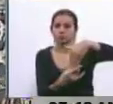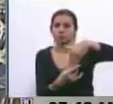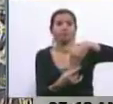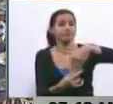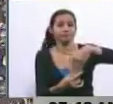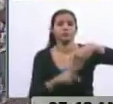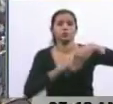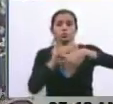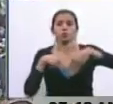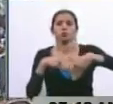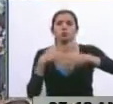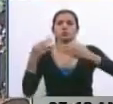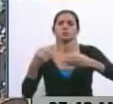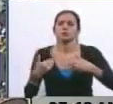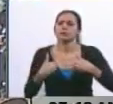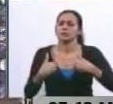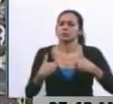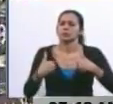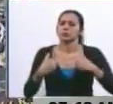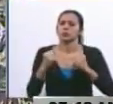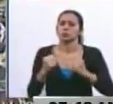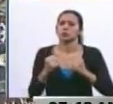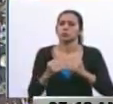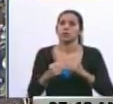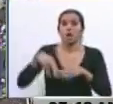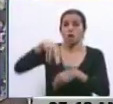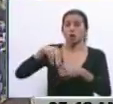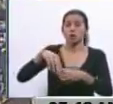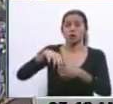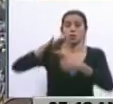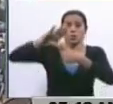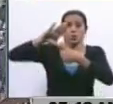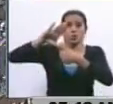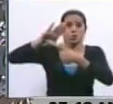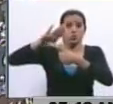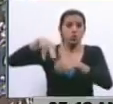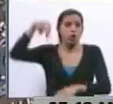sido los más afectados por ese hemisferio norte que ha